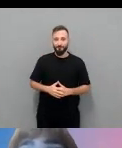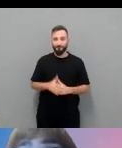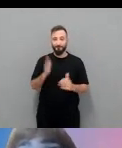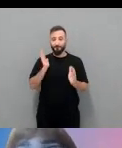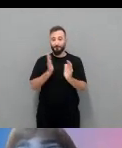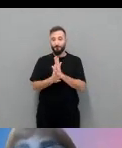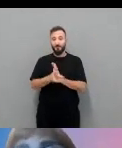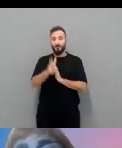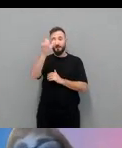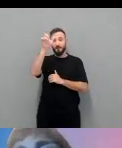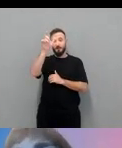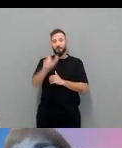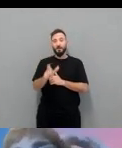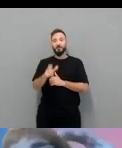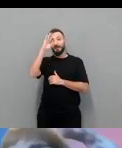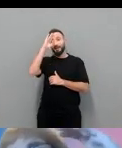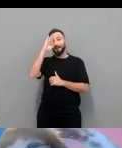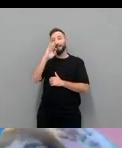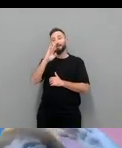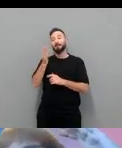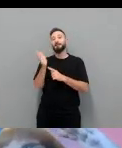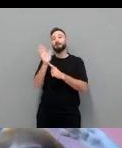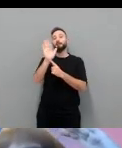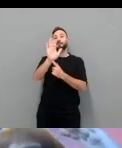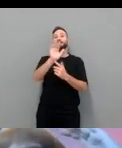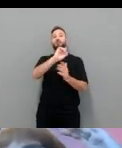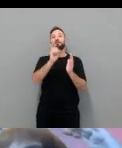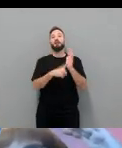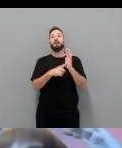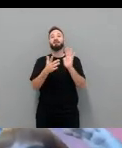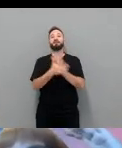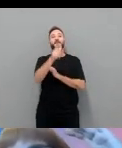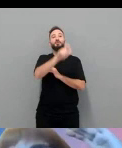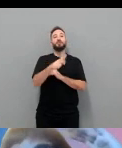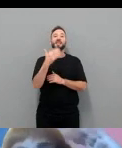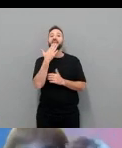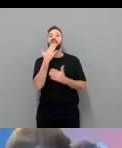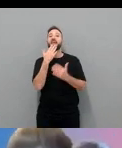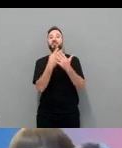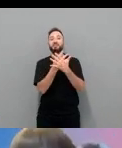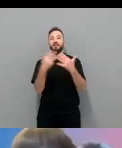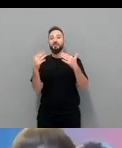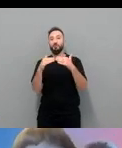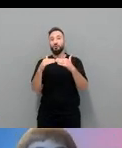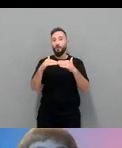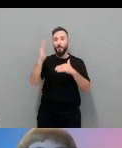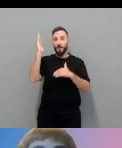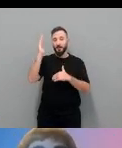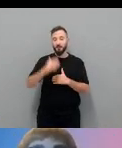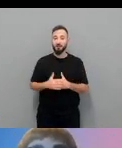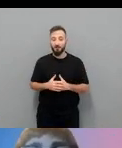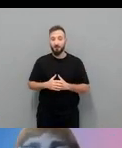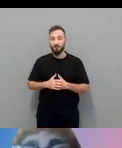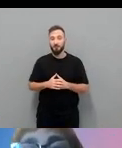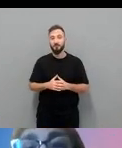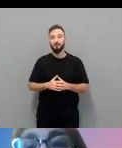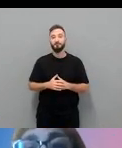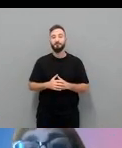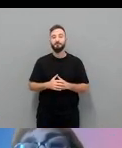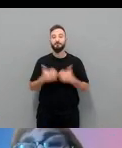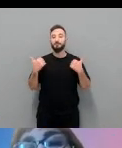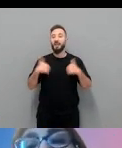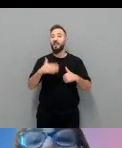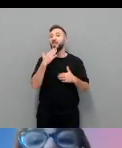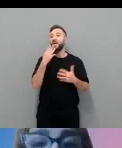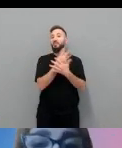cuando la representación legal, que por tanto estamos hablando ya de mayores de edad, de 18 años como mínimo, han alcanzado la mayoría de